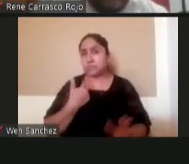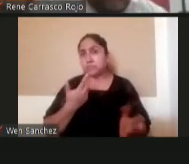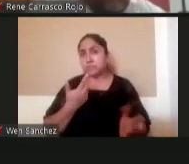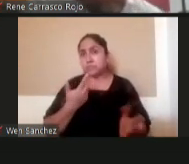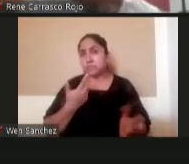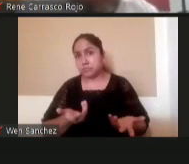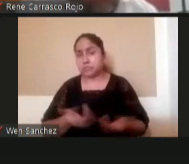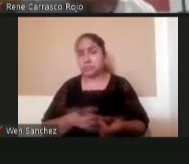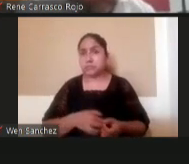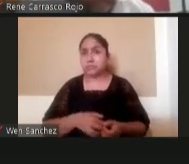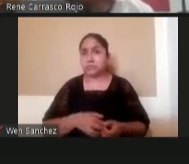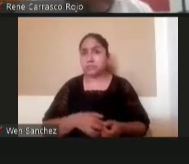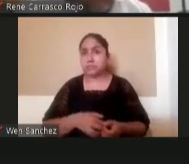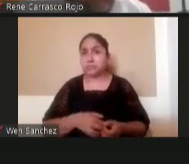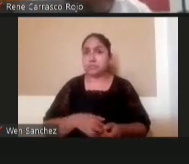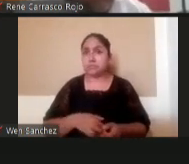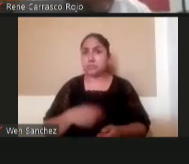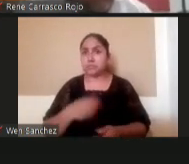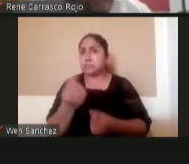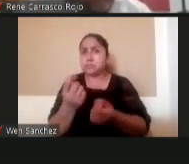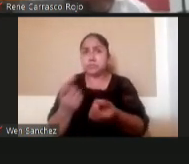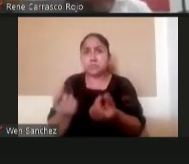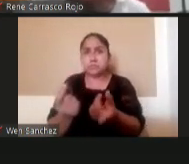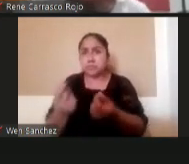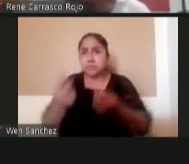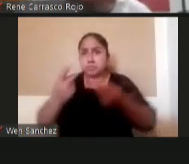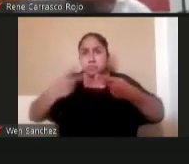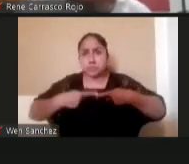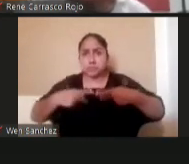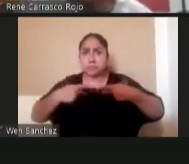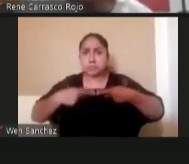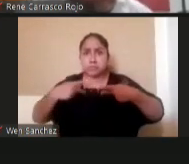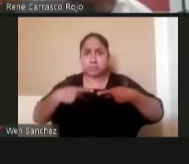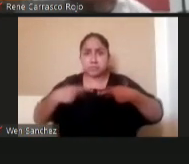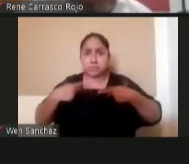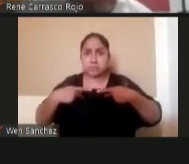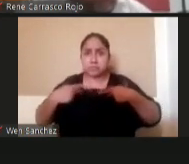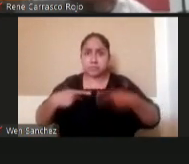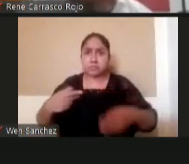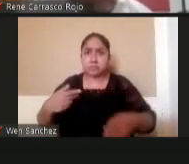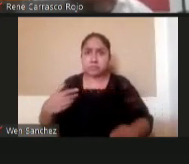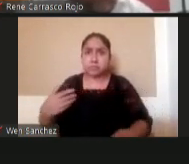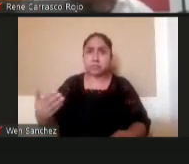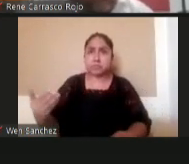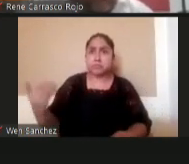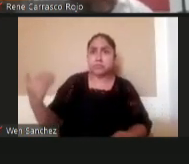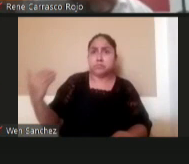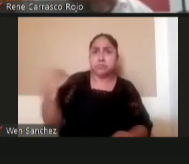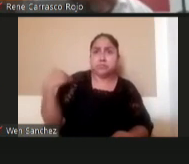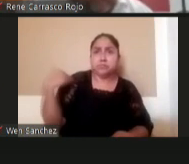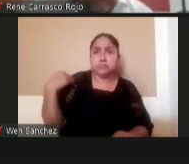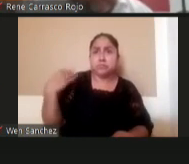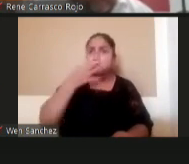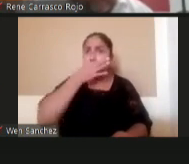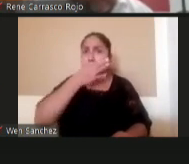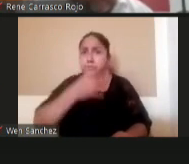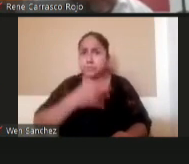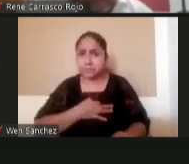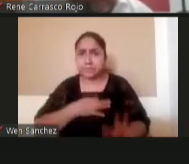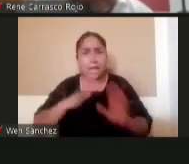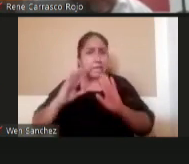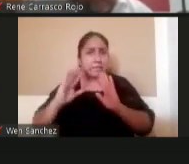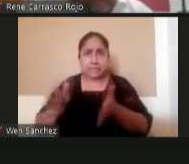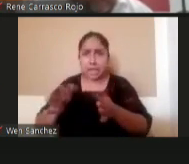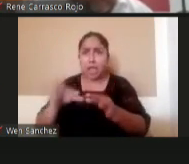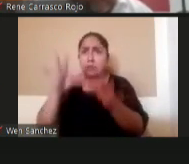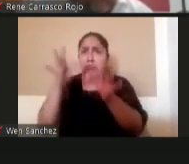algunos vecinos de varias colonias donde se regularizó el servicio, pero también, bueno, hay otras tantas donde todavía